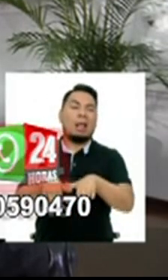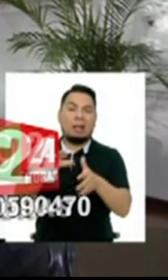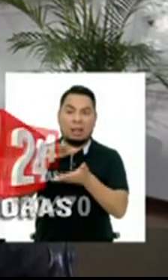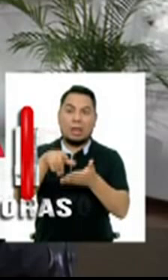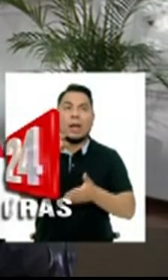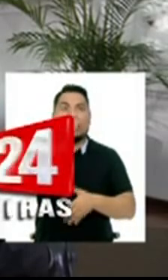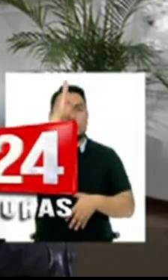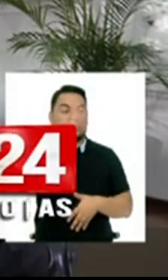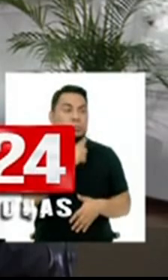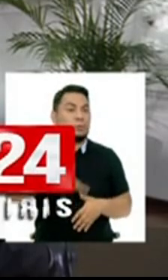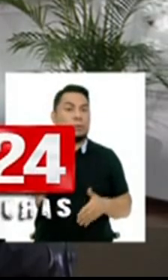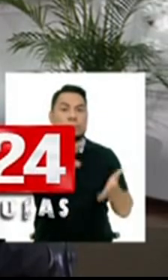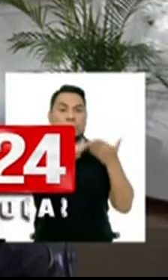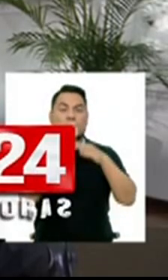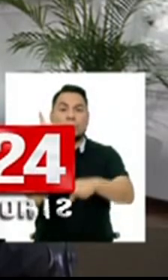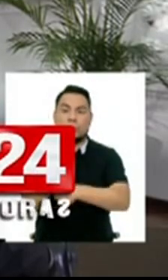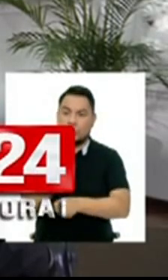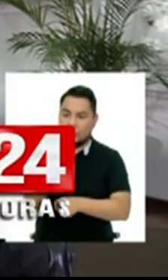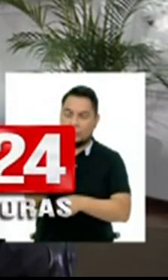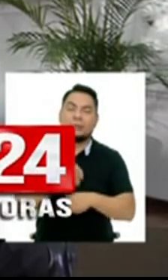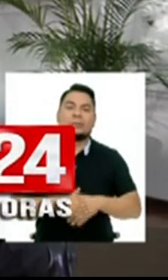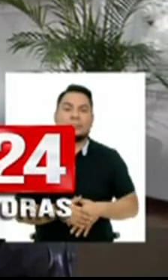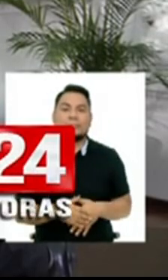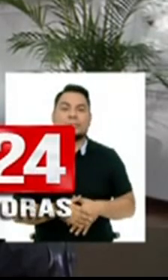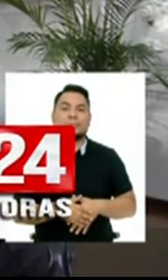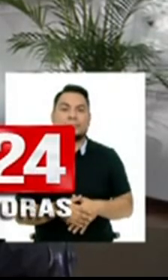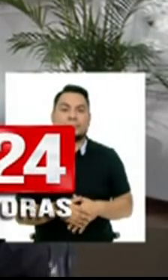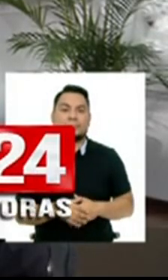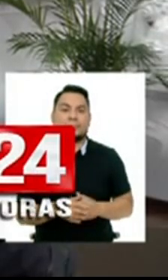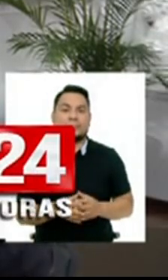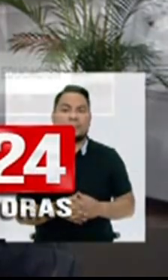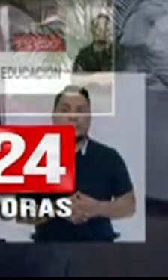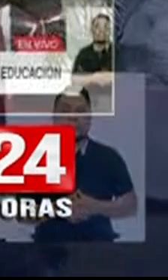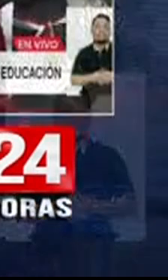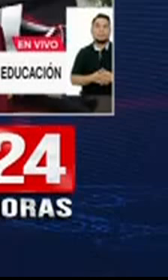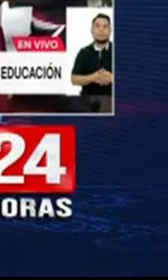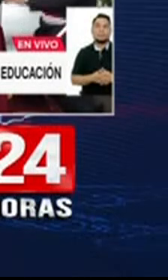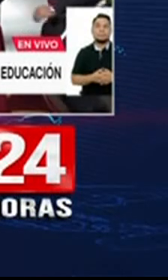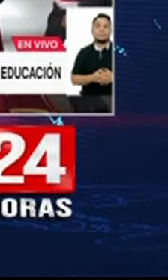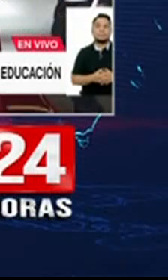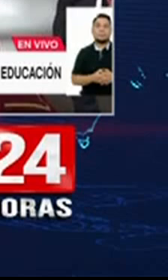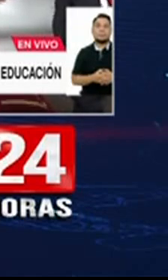Román es el nuevo ministro de Educación. Talía, buenas noches.